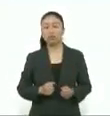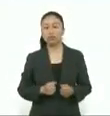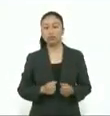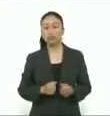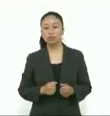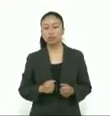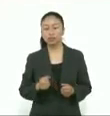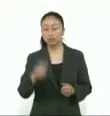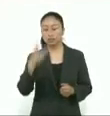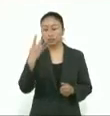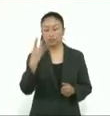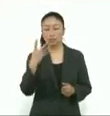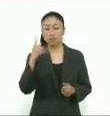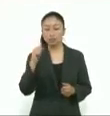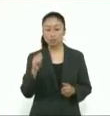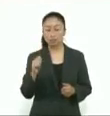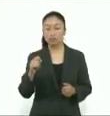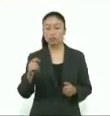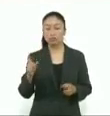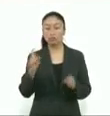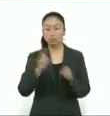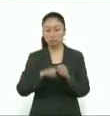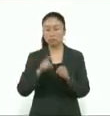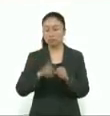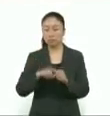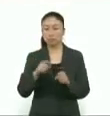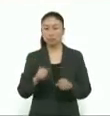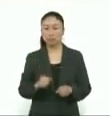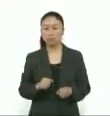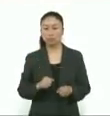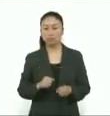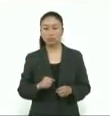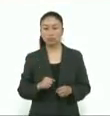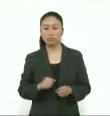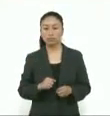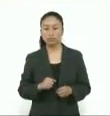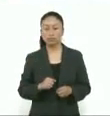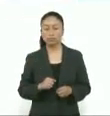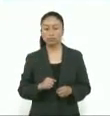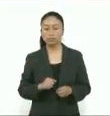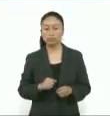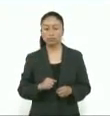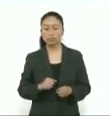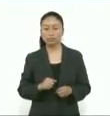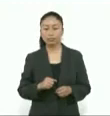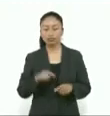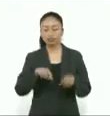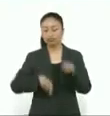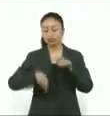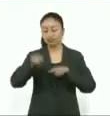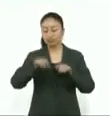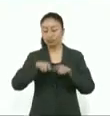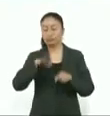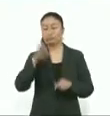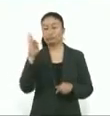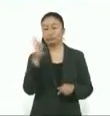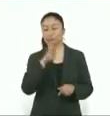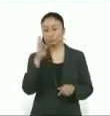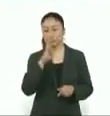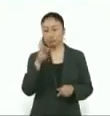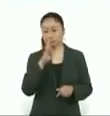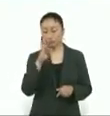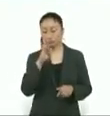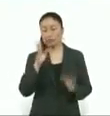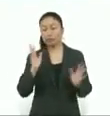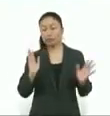que formamos parte, hay un tremendo riesgo de regresión si no logramos consolidar sus resultados